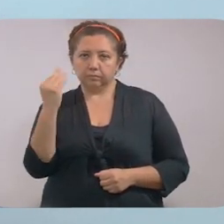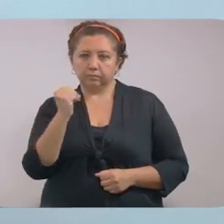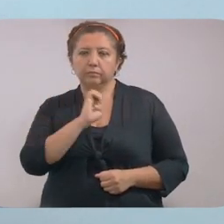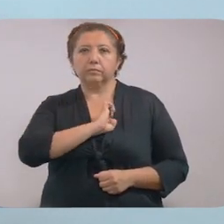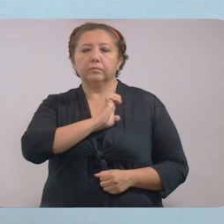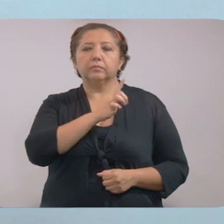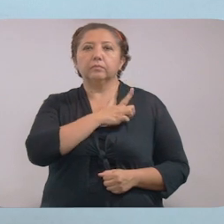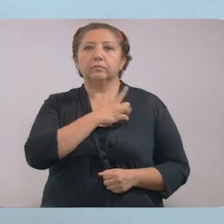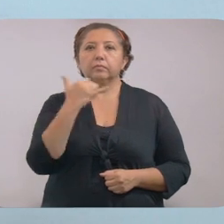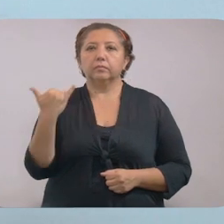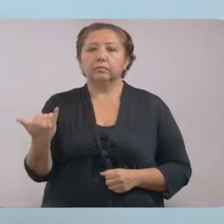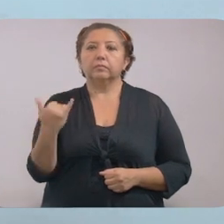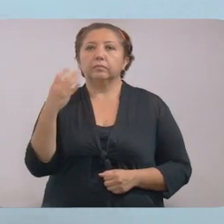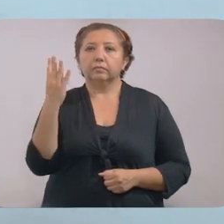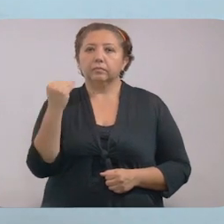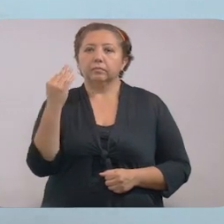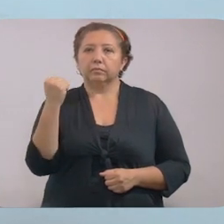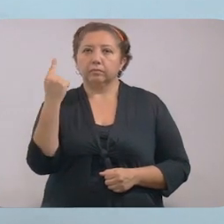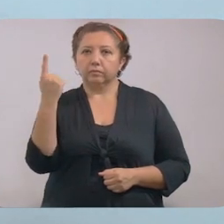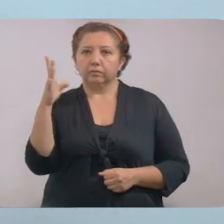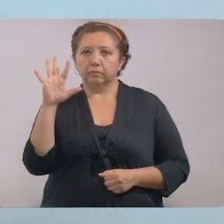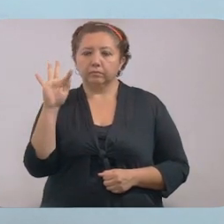9992-008489 en español y